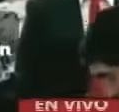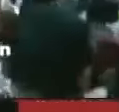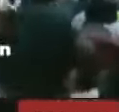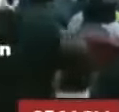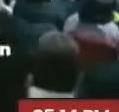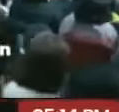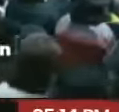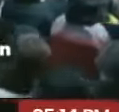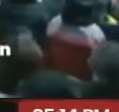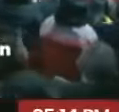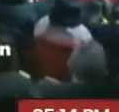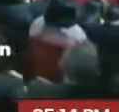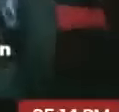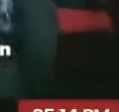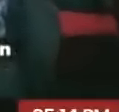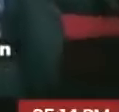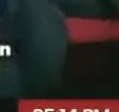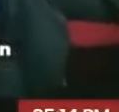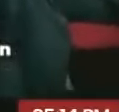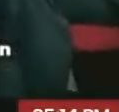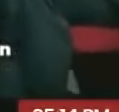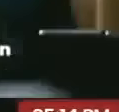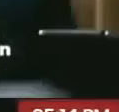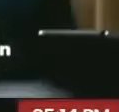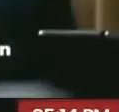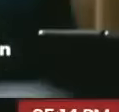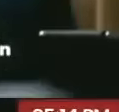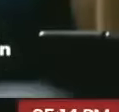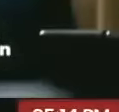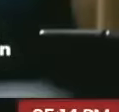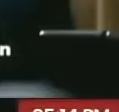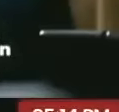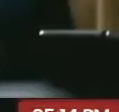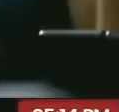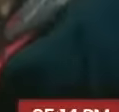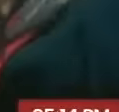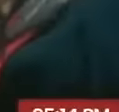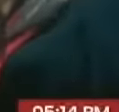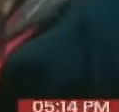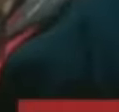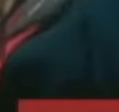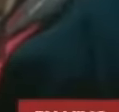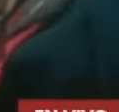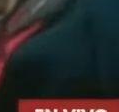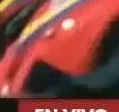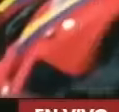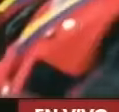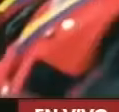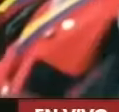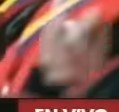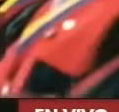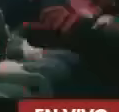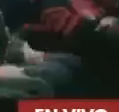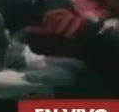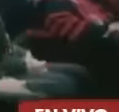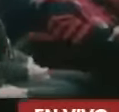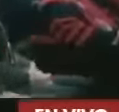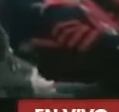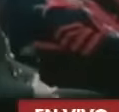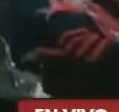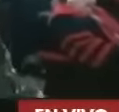Grandes tareas tenemos de aquí hacia adelante en los principios de cooperación constitucional de poderes, que es vital